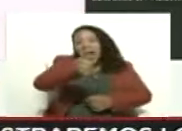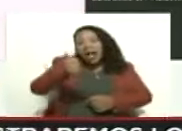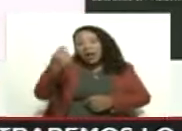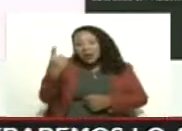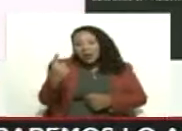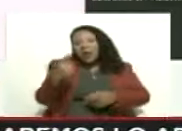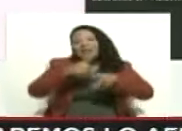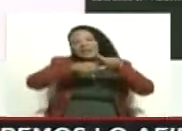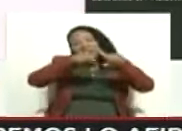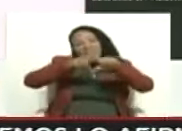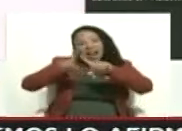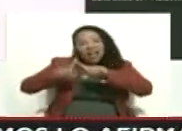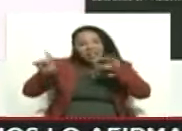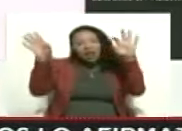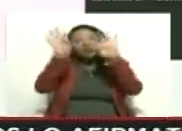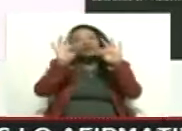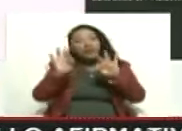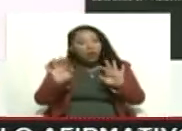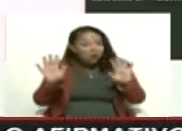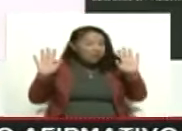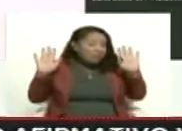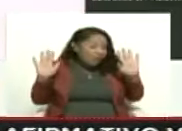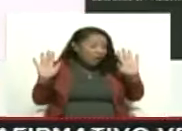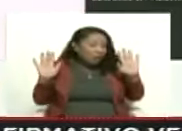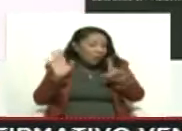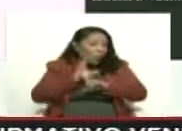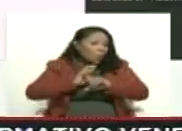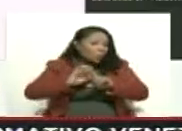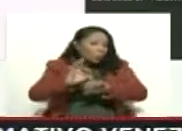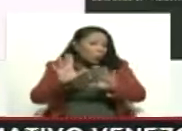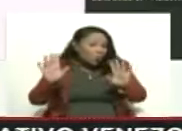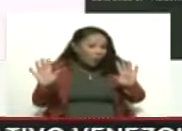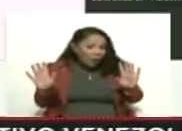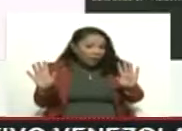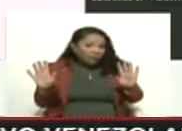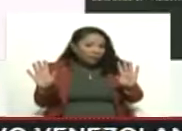tiene sus métodos sus maneras